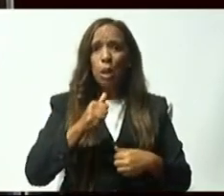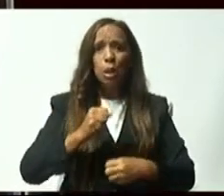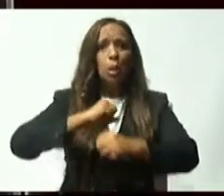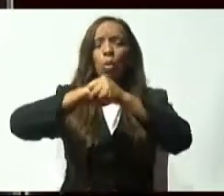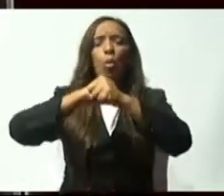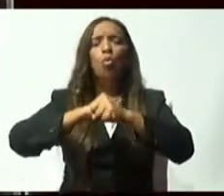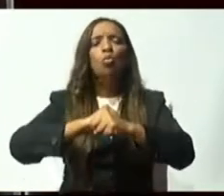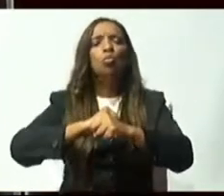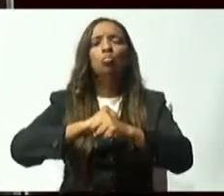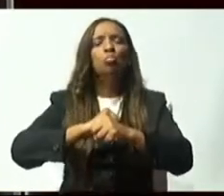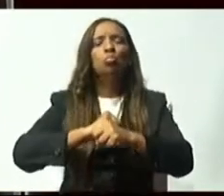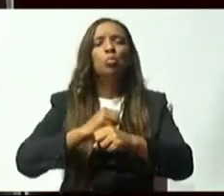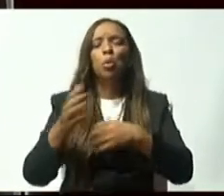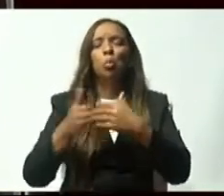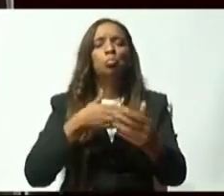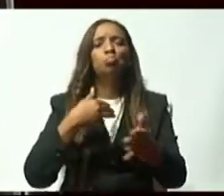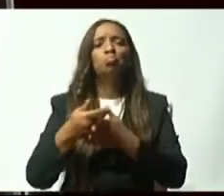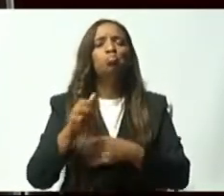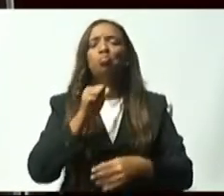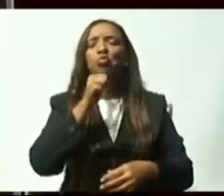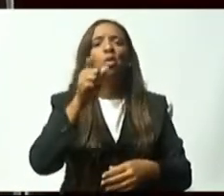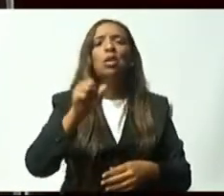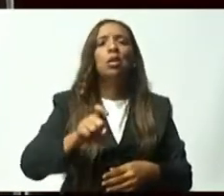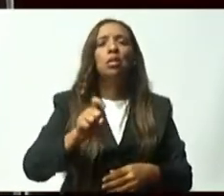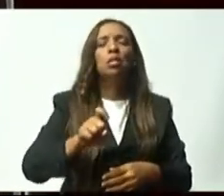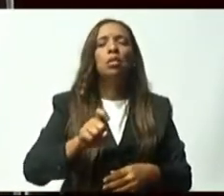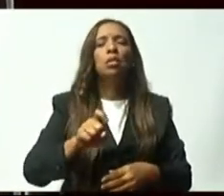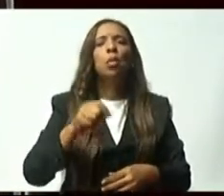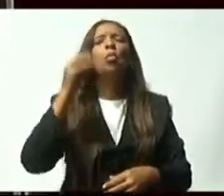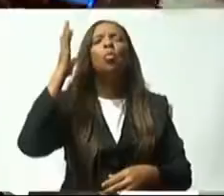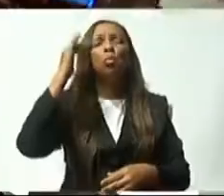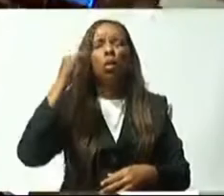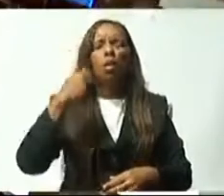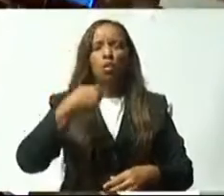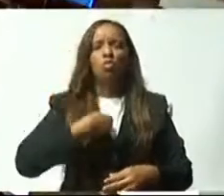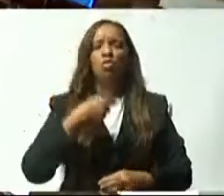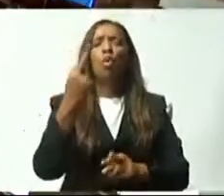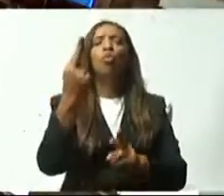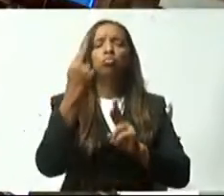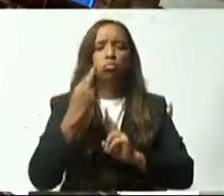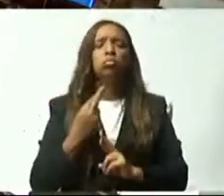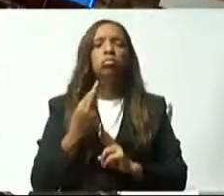Muchas gracias, presidente. Gracias, querido diputado.